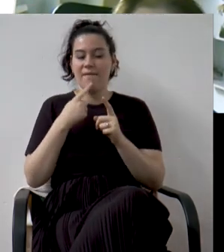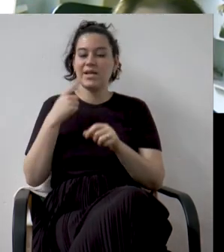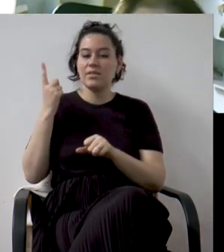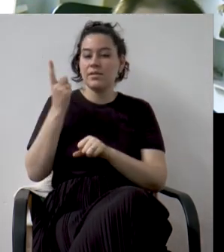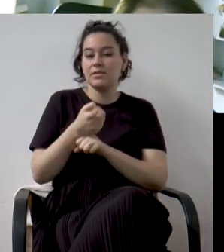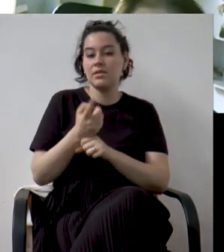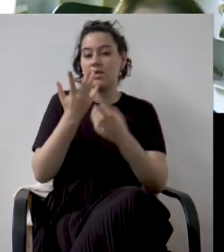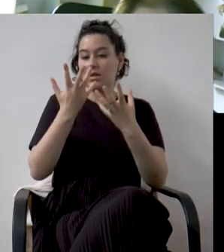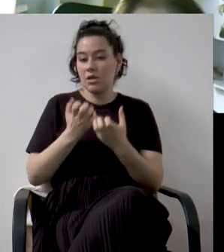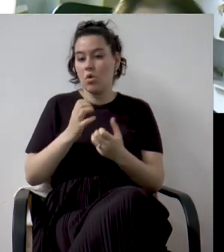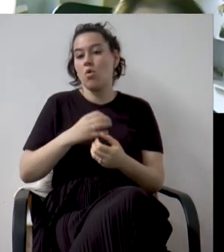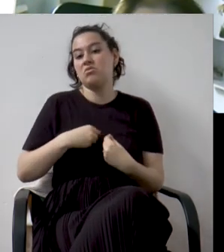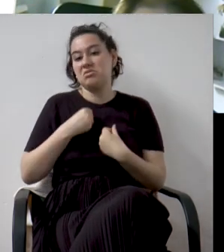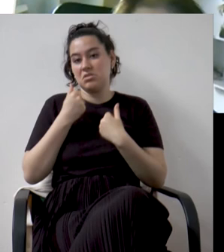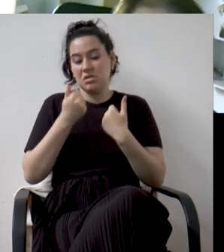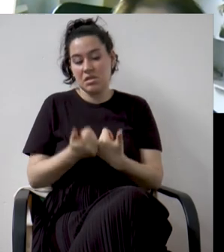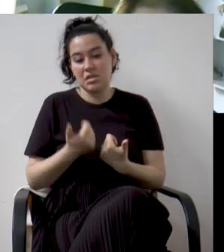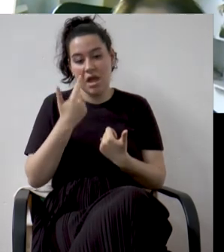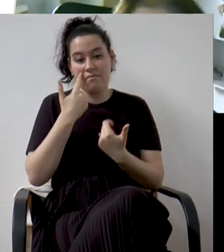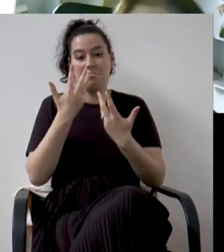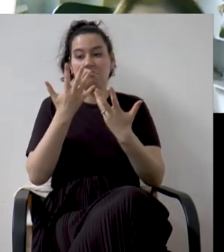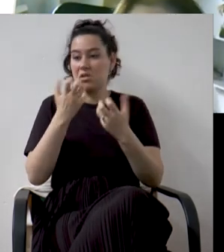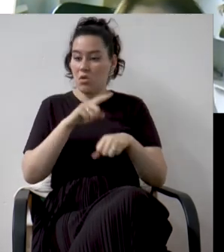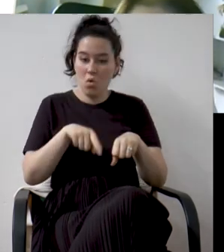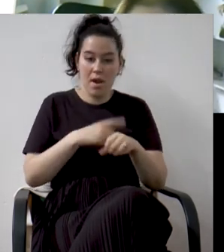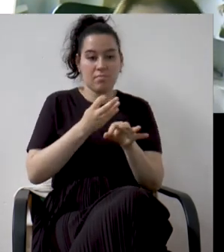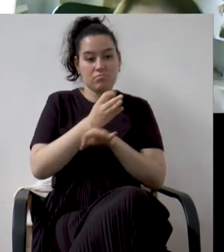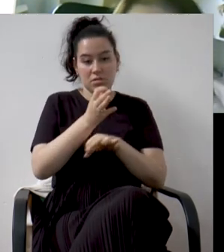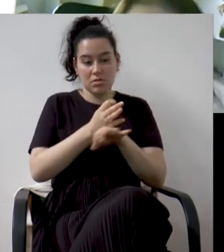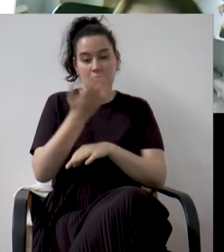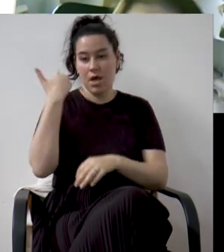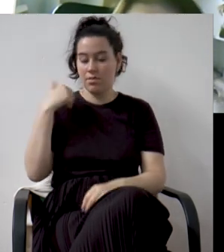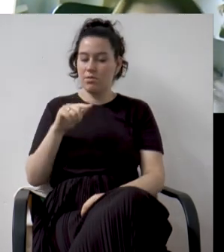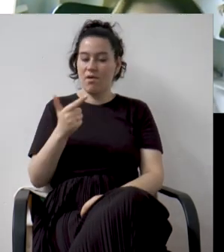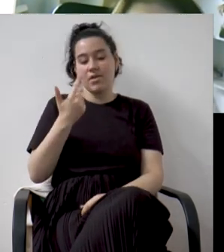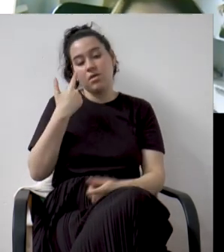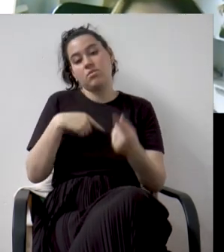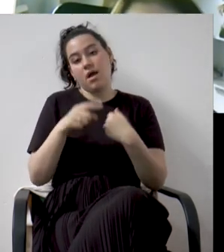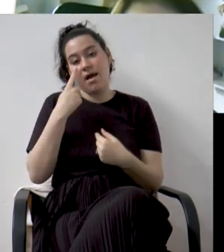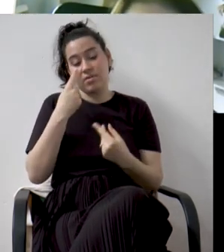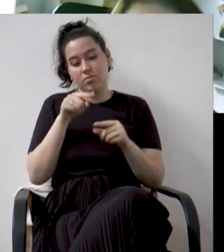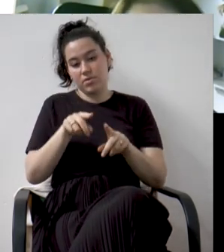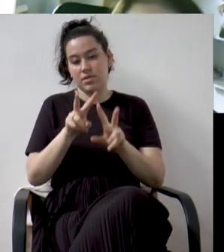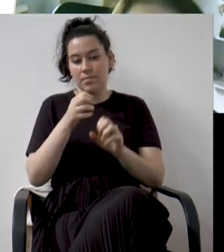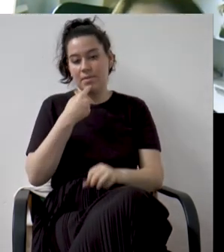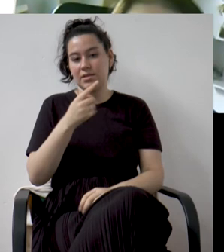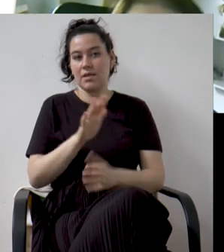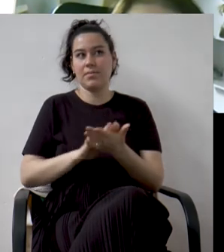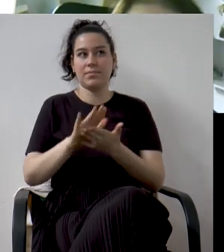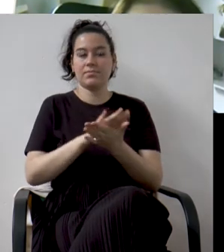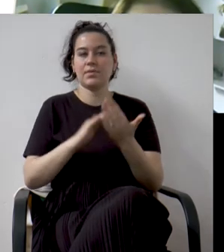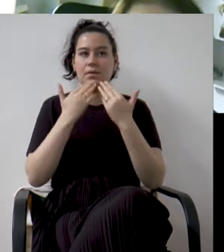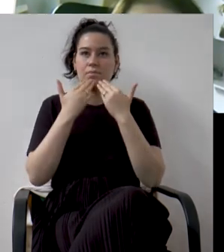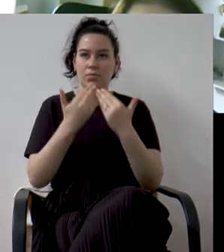que obliga que algunos docentes tienen que tener carga horaria de enseñanza porque no lo tenían. Entonces está un poco por ahí mi comentario.